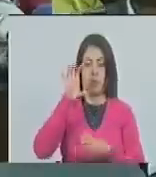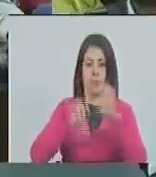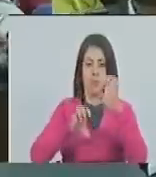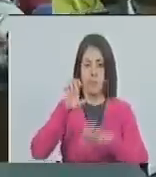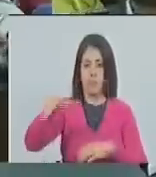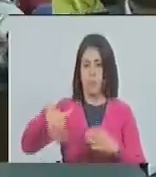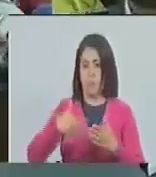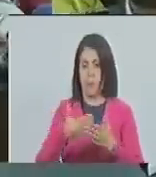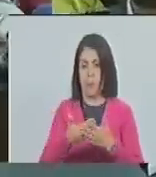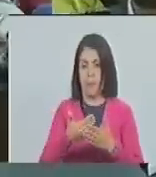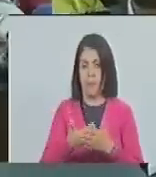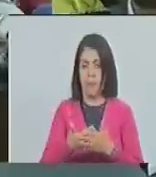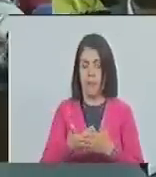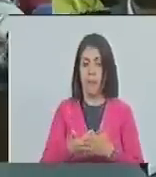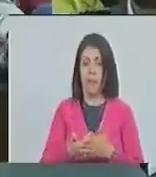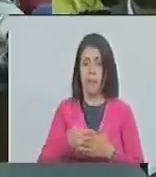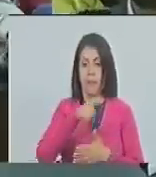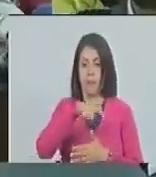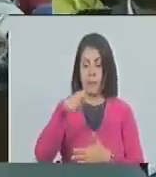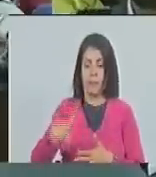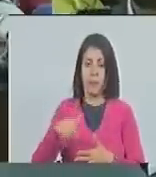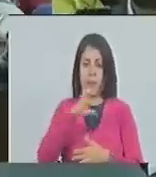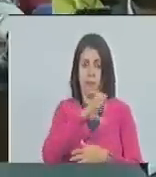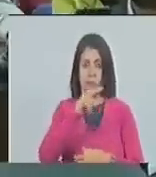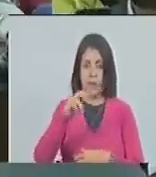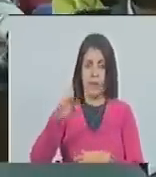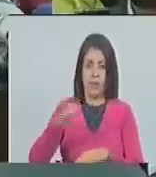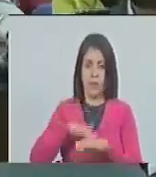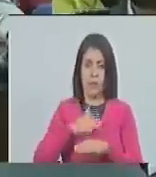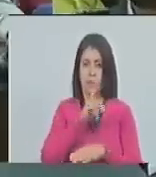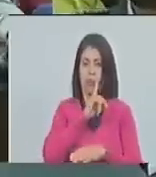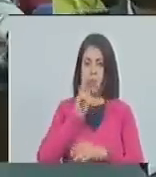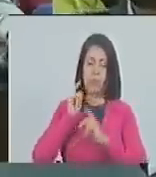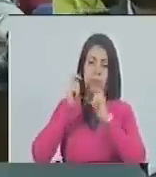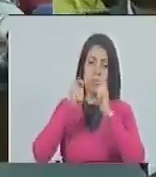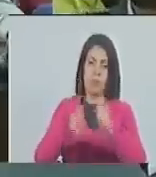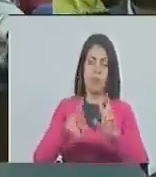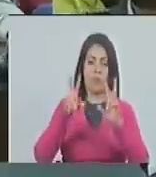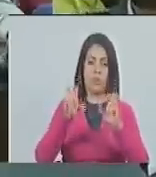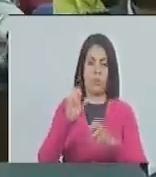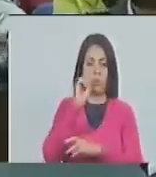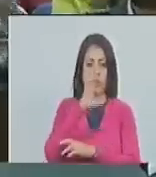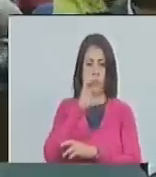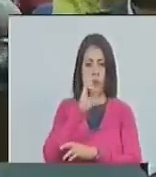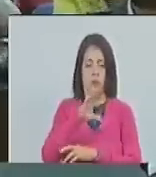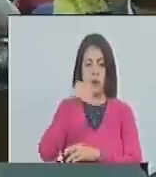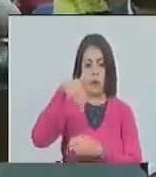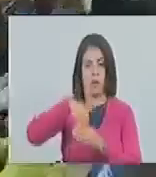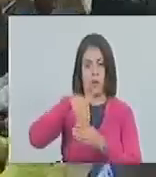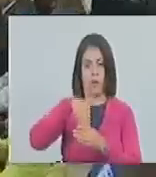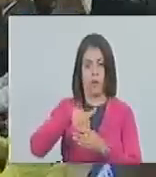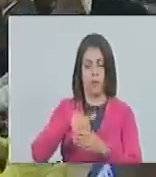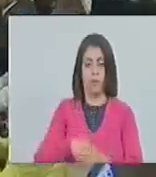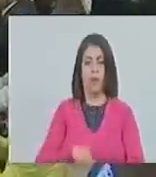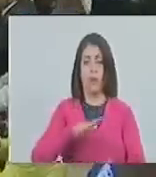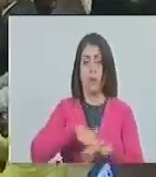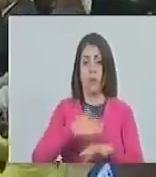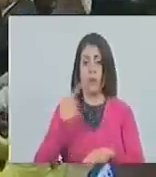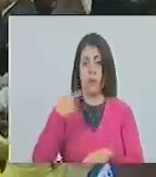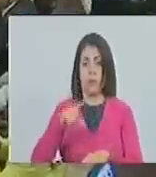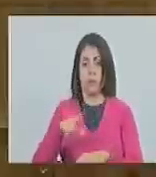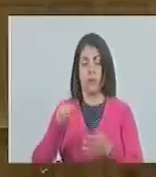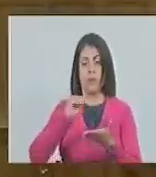a todos los rectores del Consejo Nacional Electoral y nombrar un nuevo Consejo Electoral. Porque tenemos